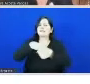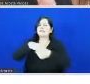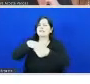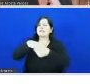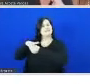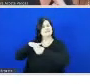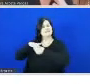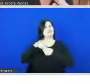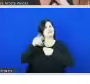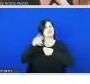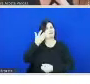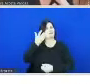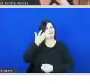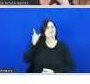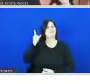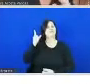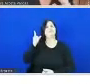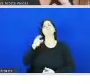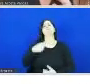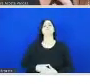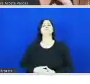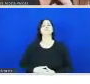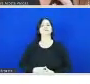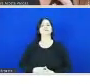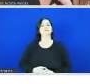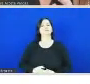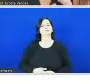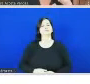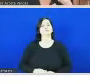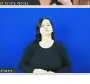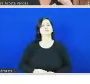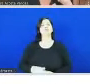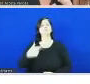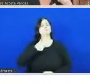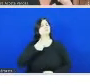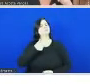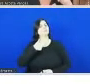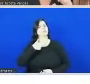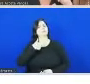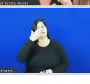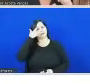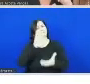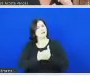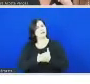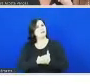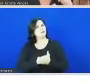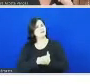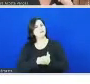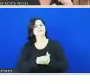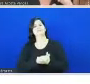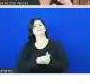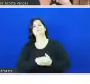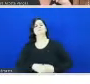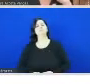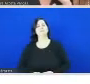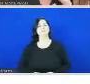espacios, pulgada a pulgada. Y yo creo que demostrar esa capacidad de lucha y esa capacidad